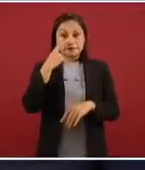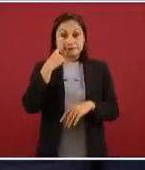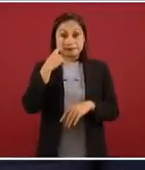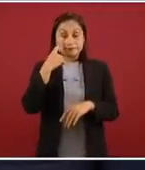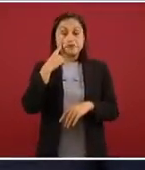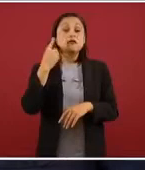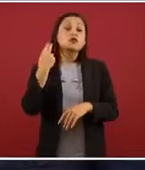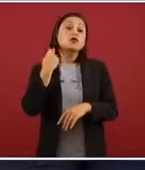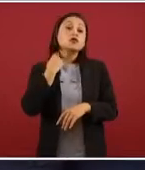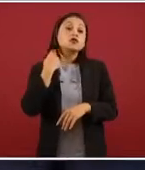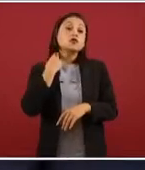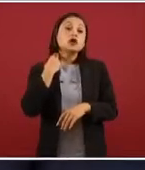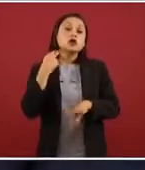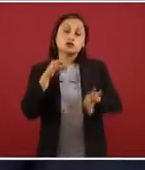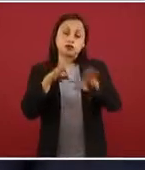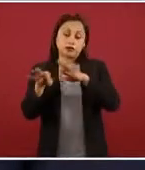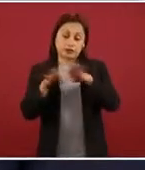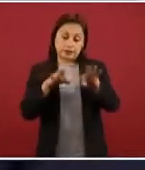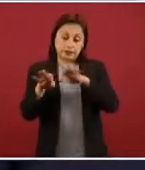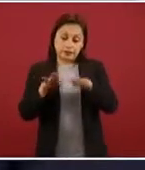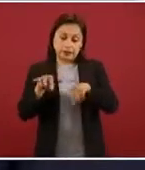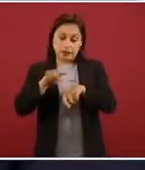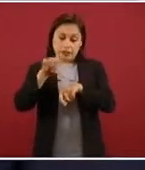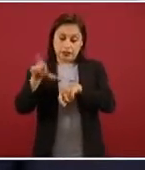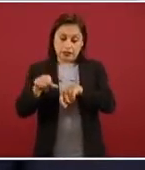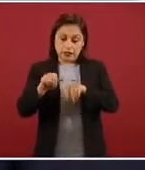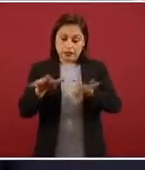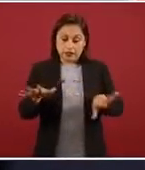es gobernador y ya por eso